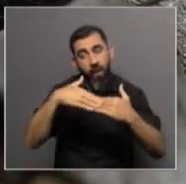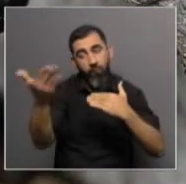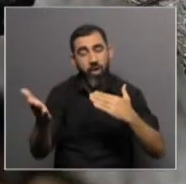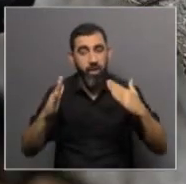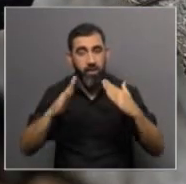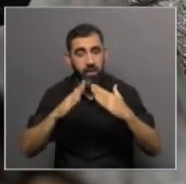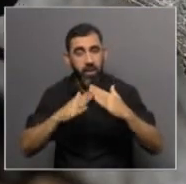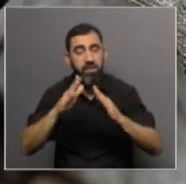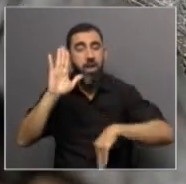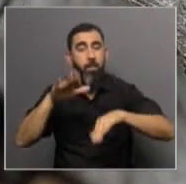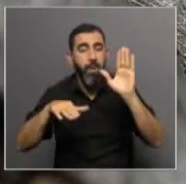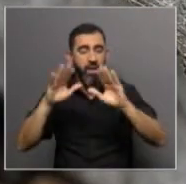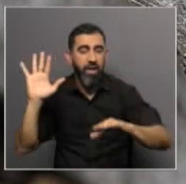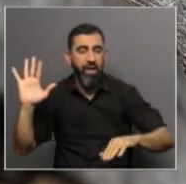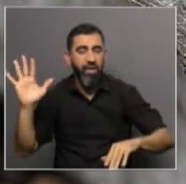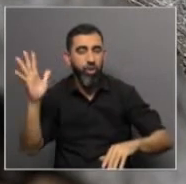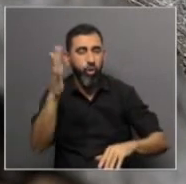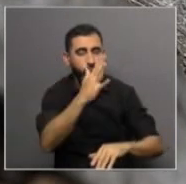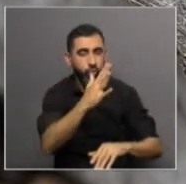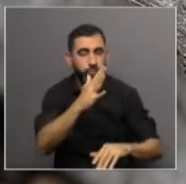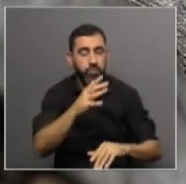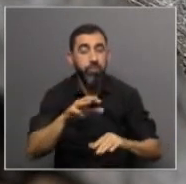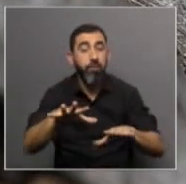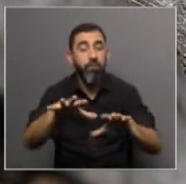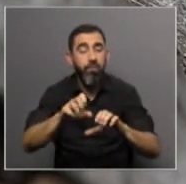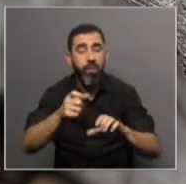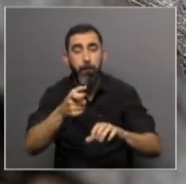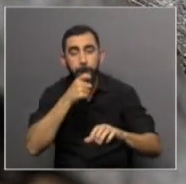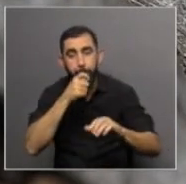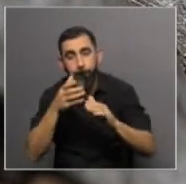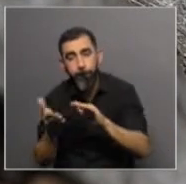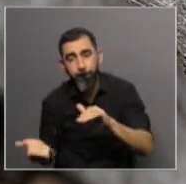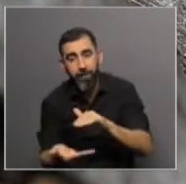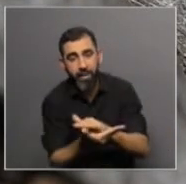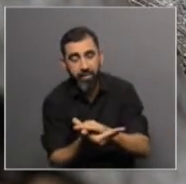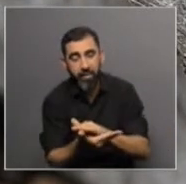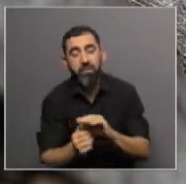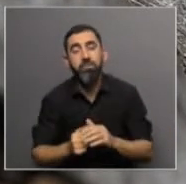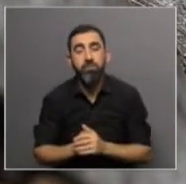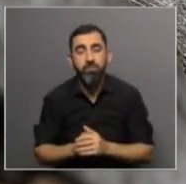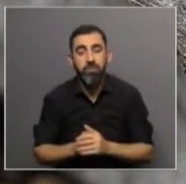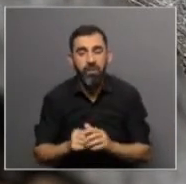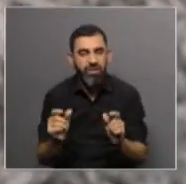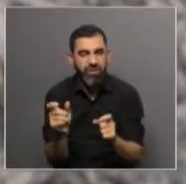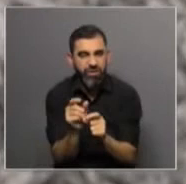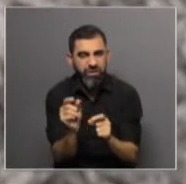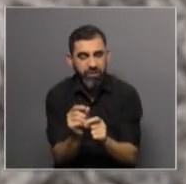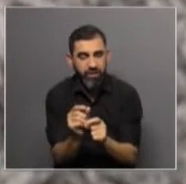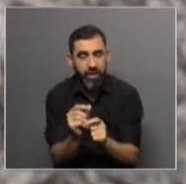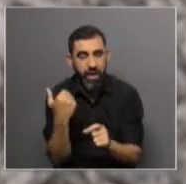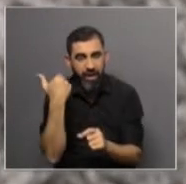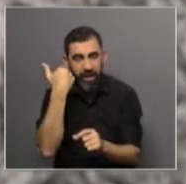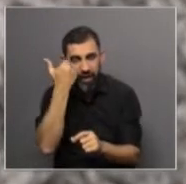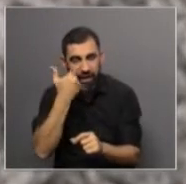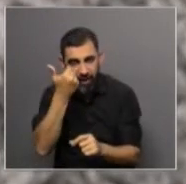casas y sobre todo en el interior. Está asociada, vive debajo de piedras, por lo general es una araña pequeña, es una araña negra